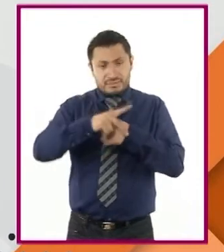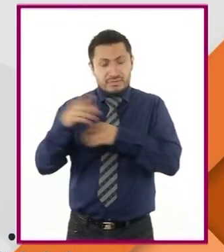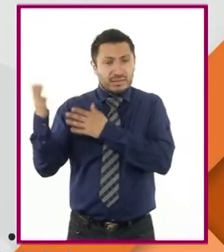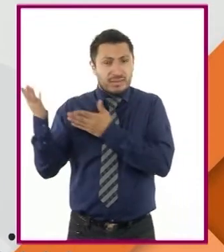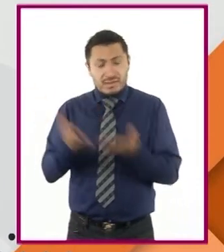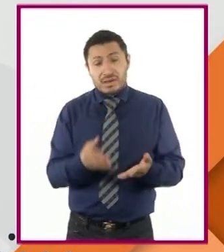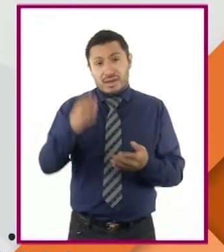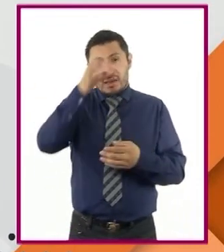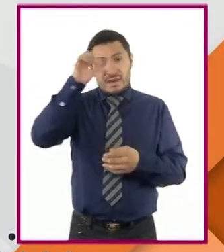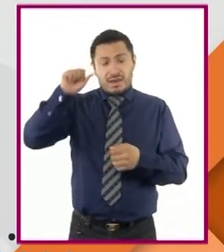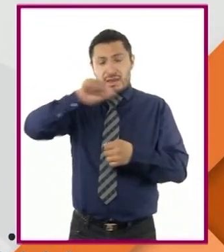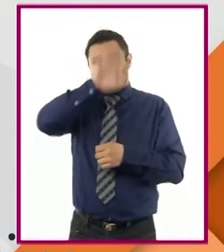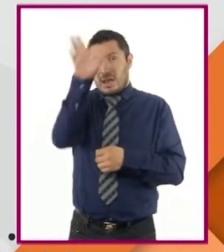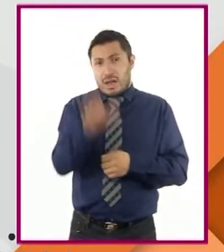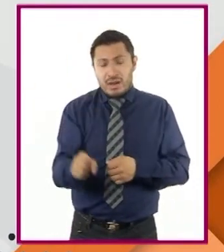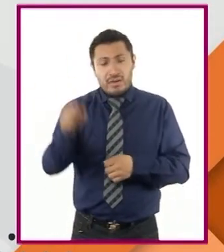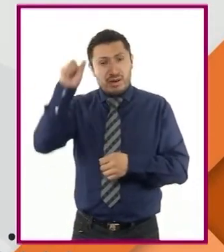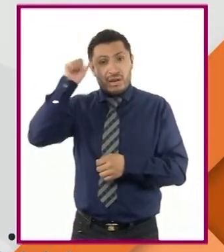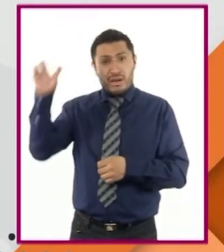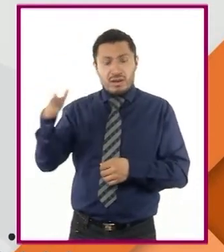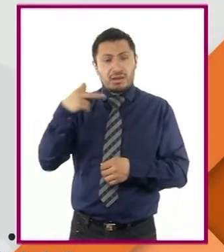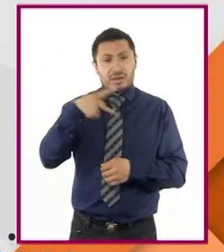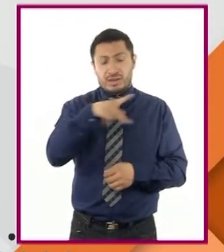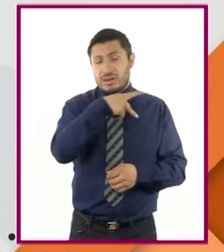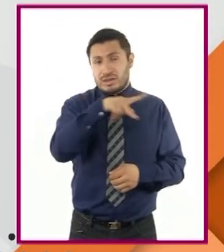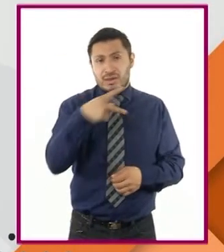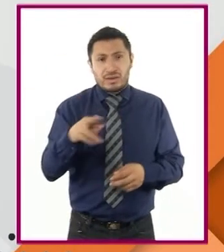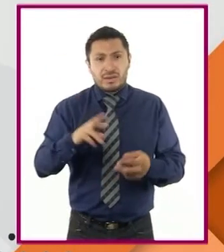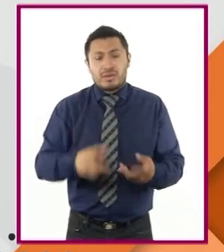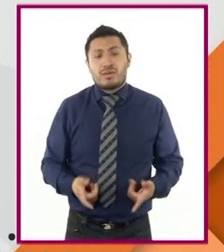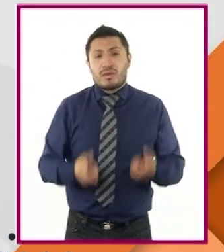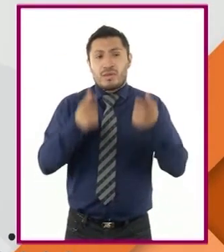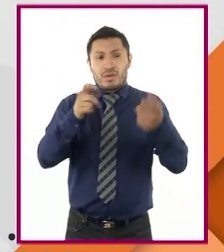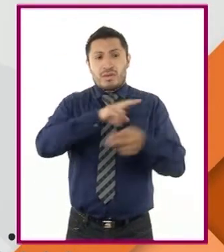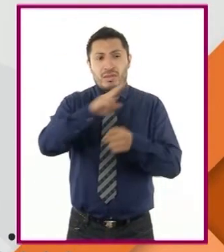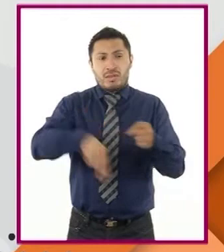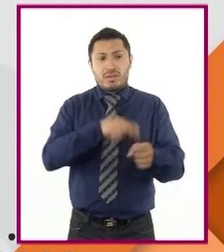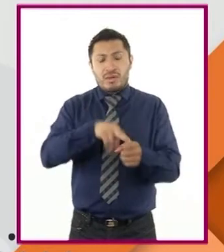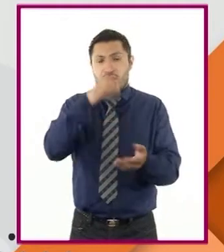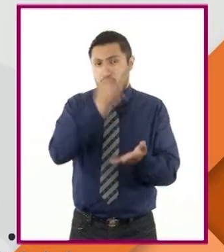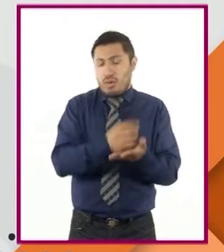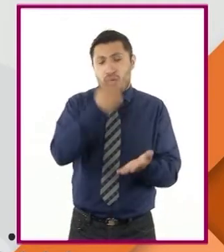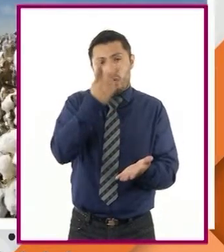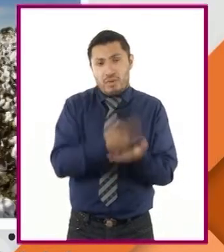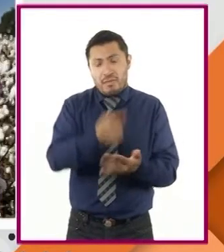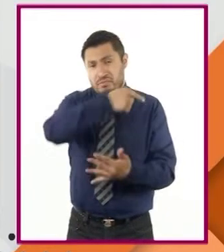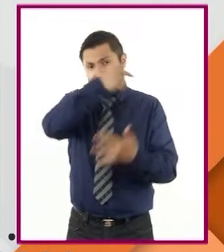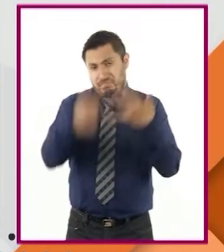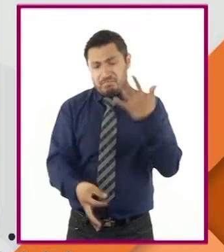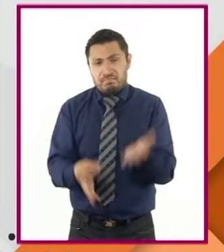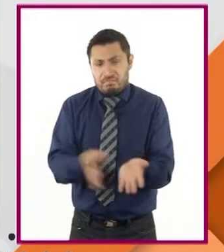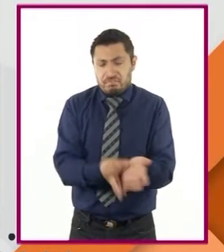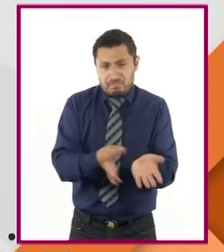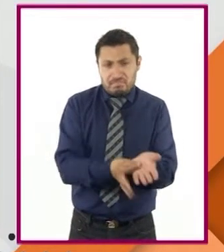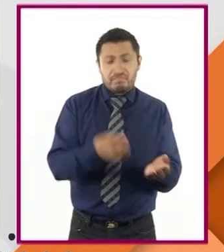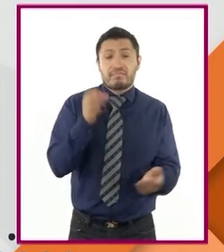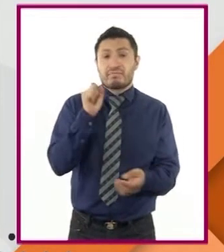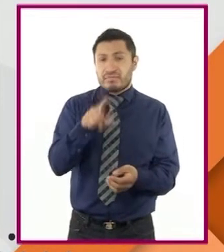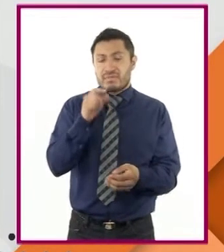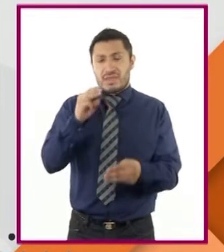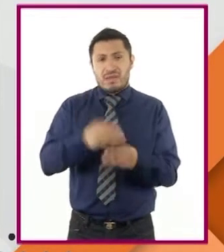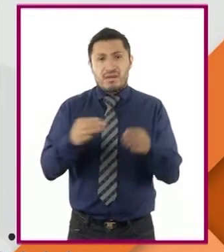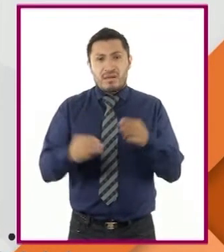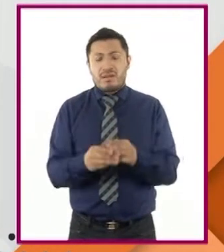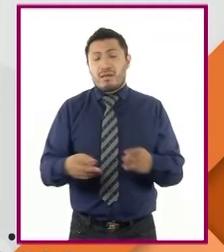y Asia. Debido a su riqueza natural, tenían oro, plata y otros metales, además de materias primas para la